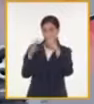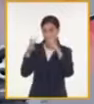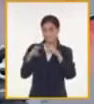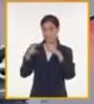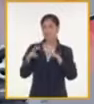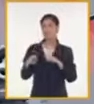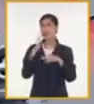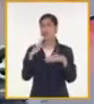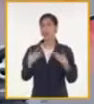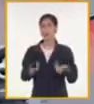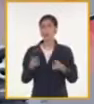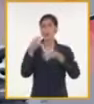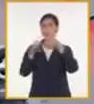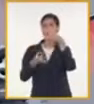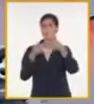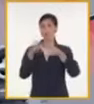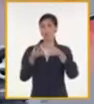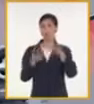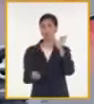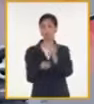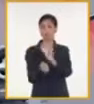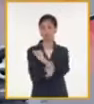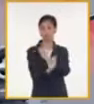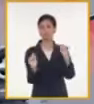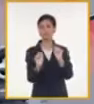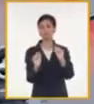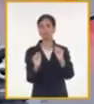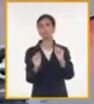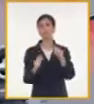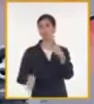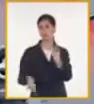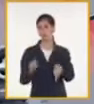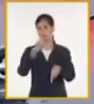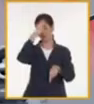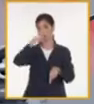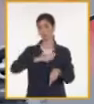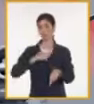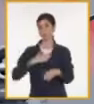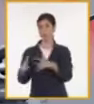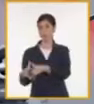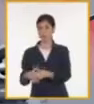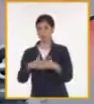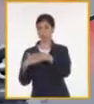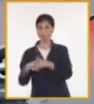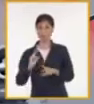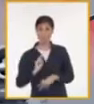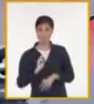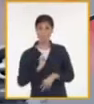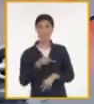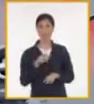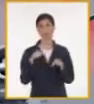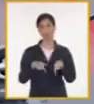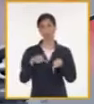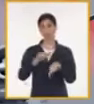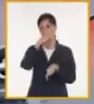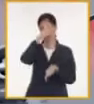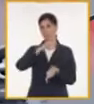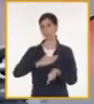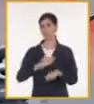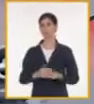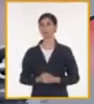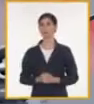del terrorismo que se ejerce contra Cuba desde territorio de los Estados Unidos también nos acercaremos a la